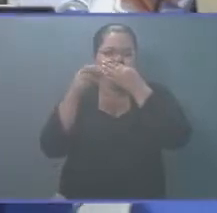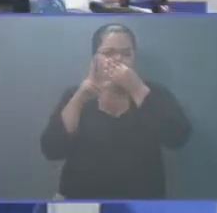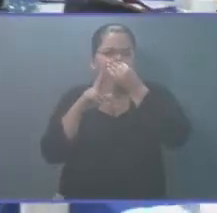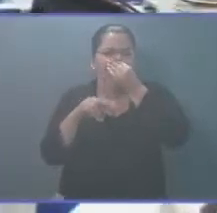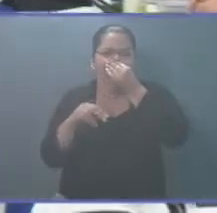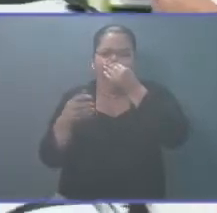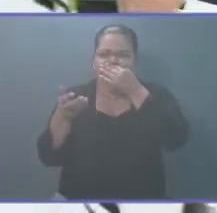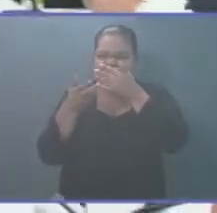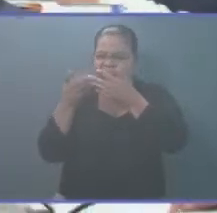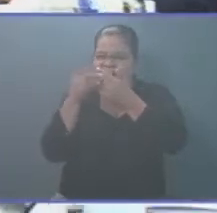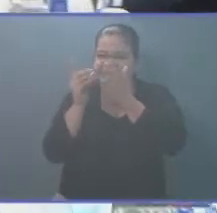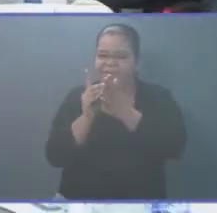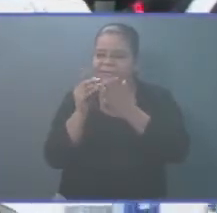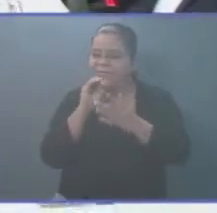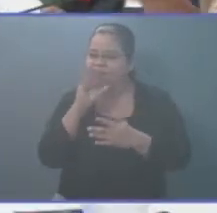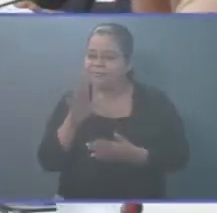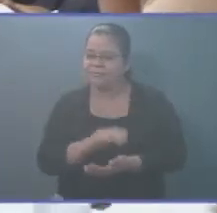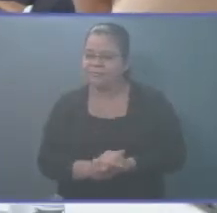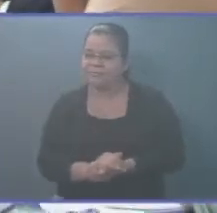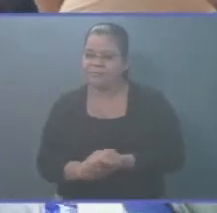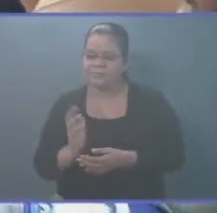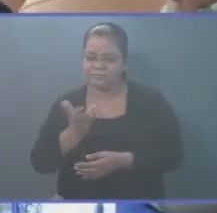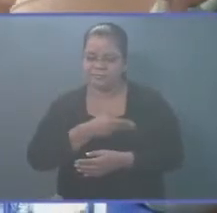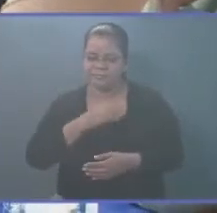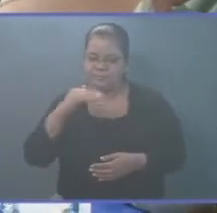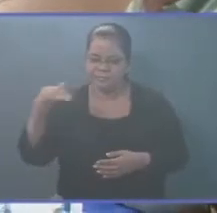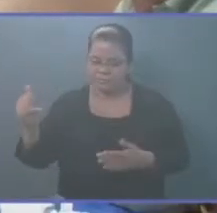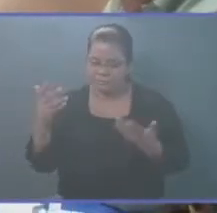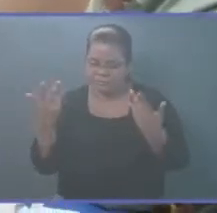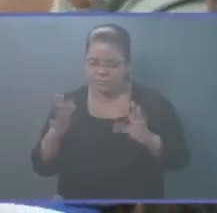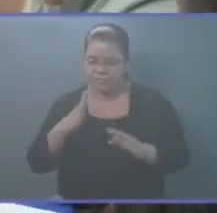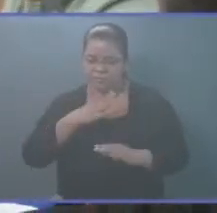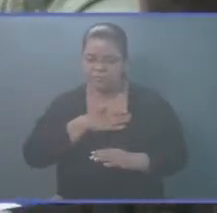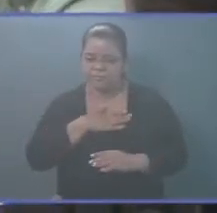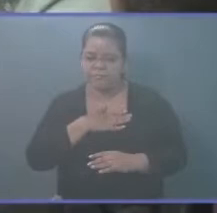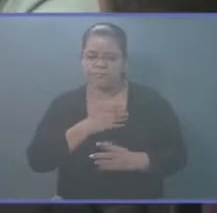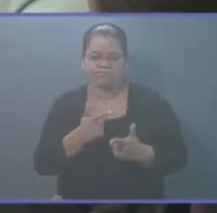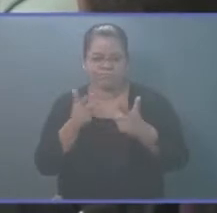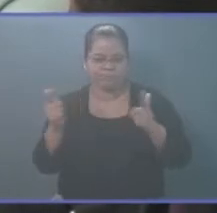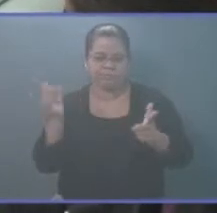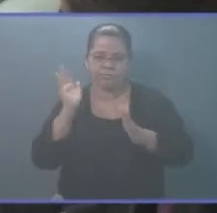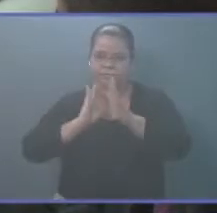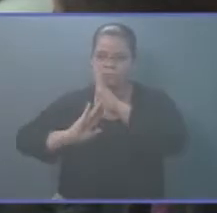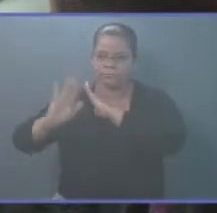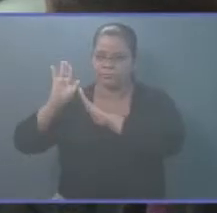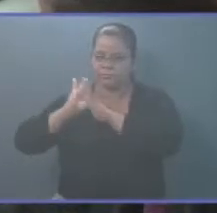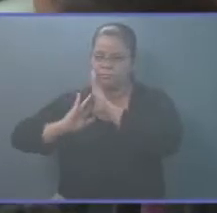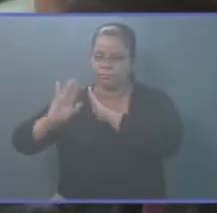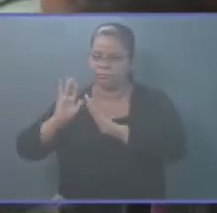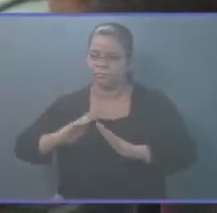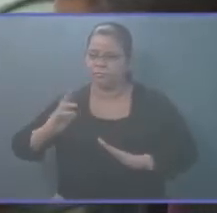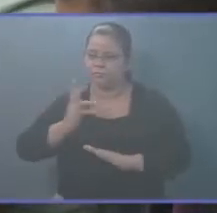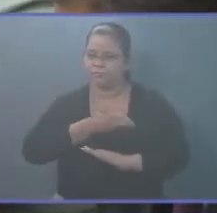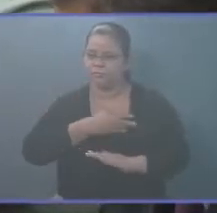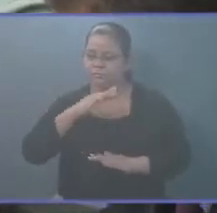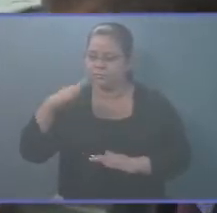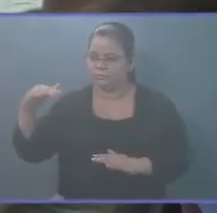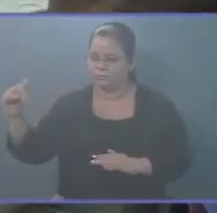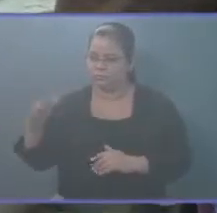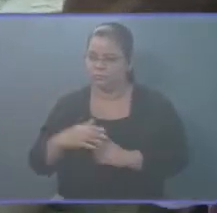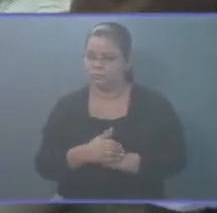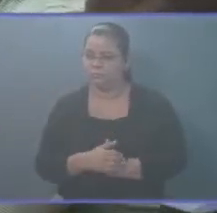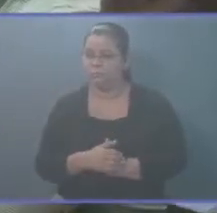diputados. Sobre esto, el país tiene largos antecedentes históricos de las injusticias cometidas con